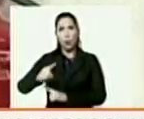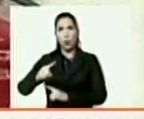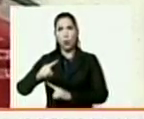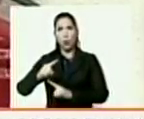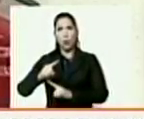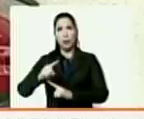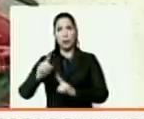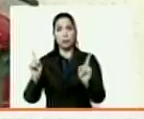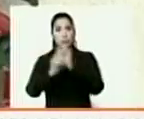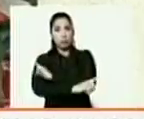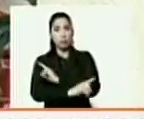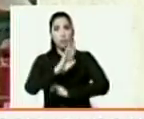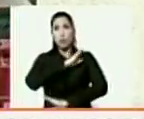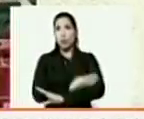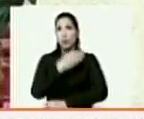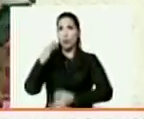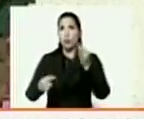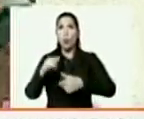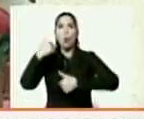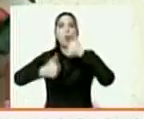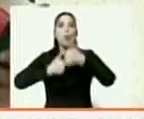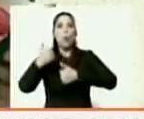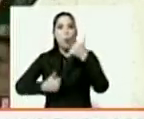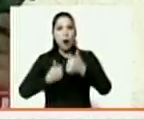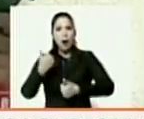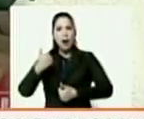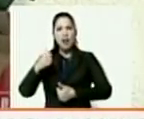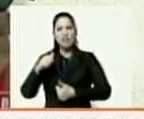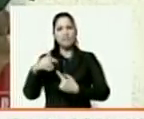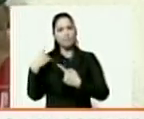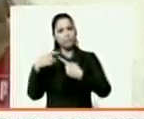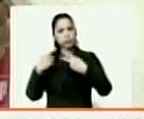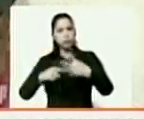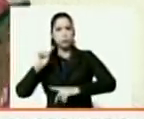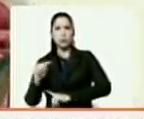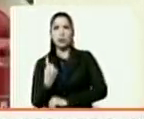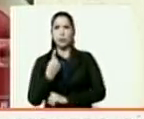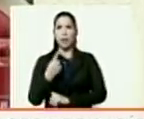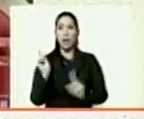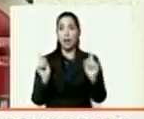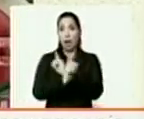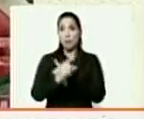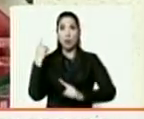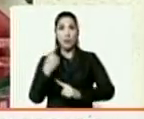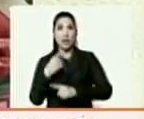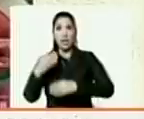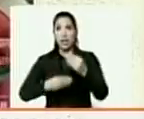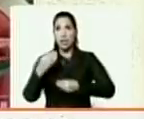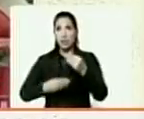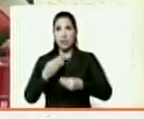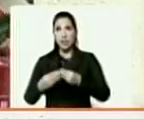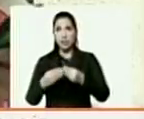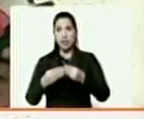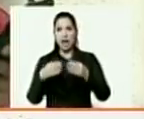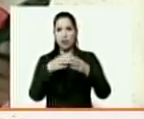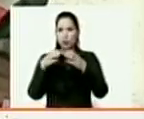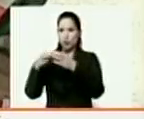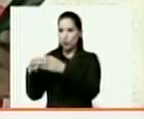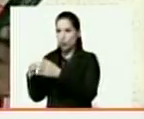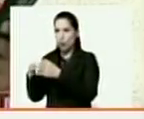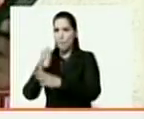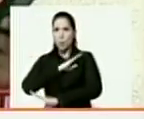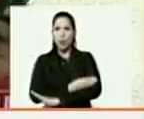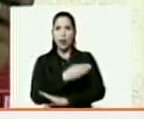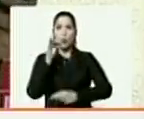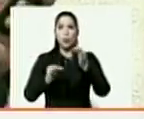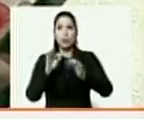poder judicial cuáles serían los principales cambios que deberían hacerse a la estructura de poder judicial por